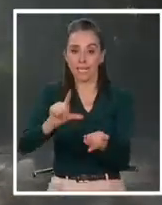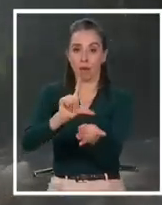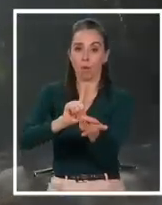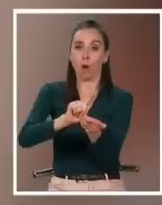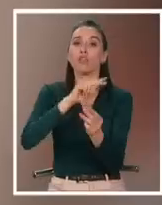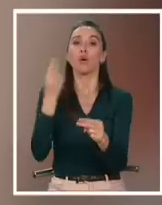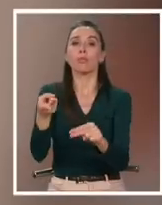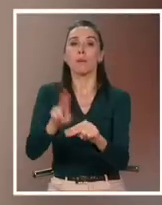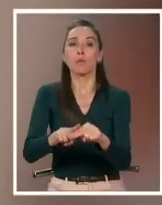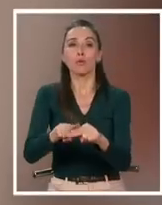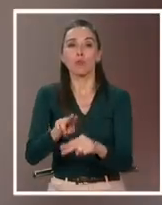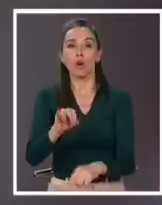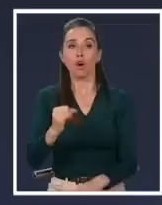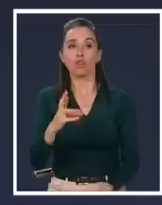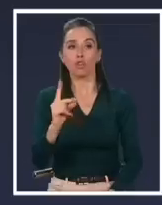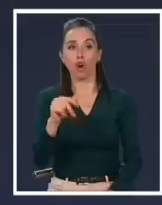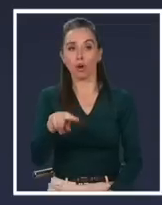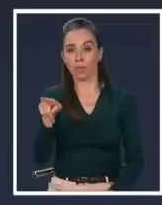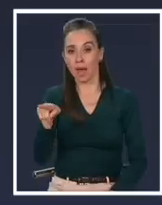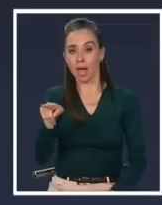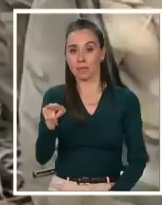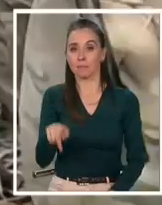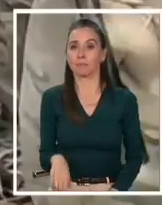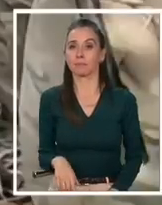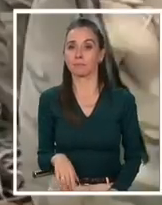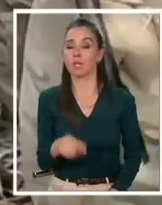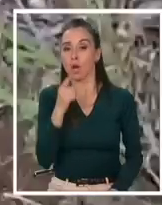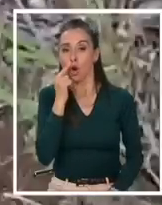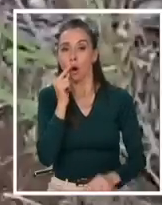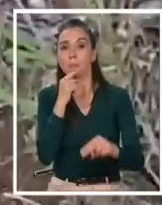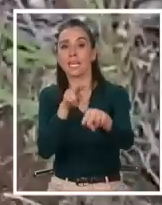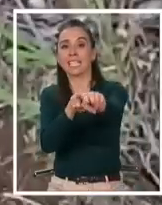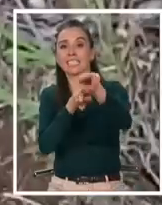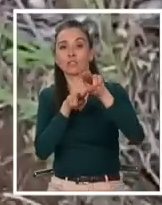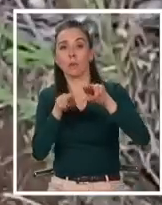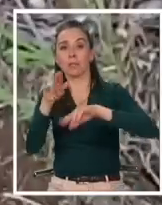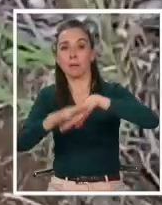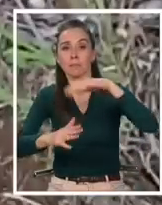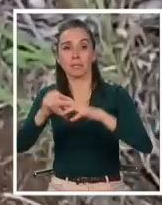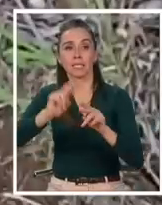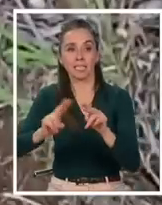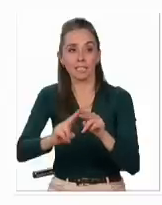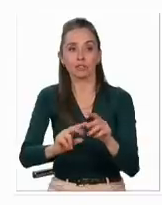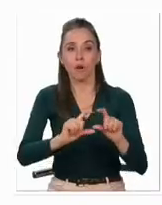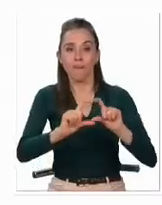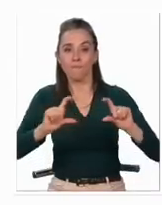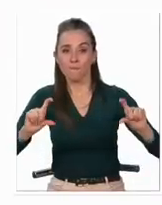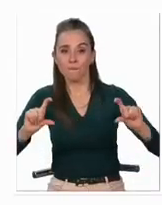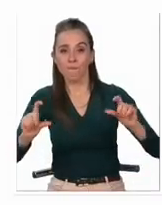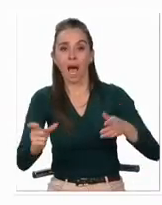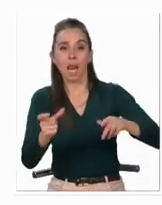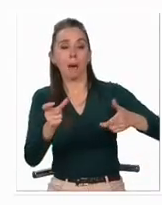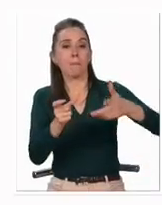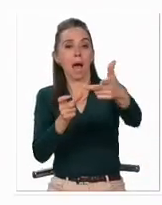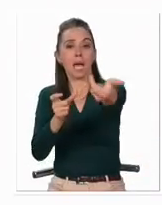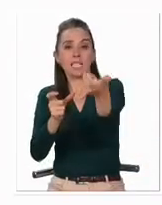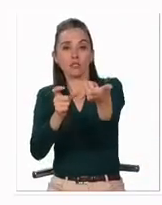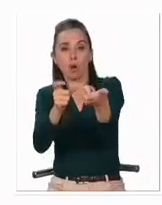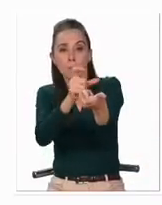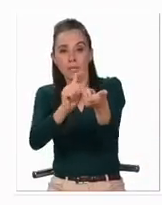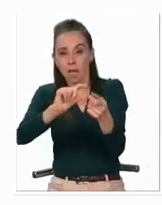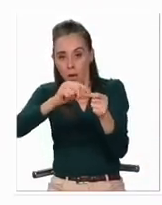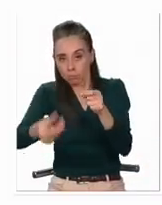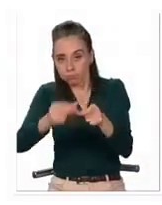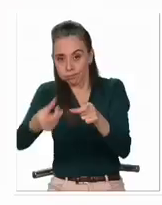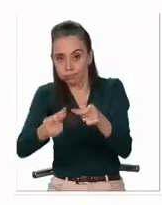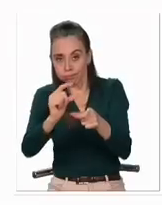donde murió Jordan Yempi. Una escopeta de fabricación artesanal, munición para dichas armas, además de vainillas calibre